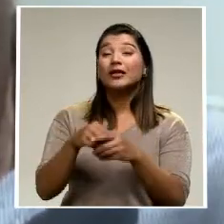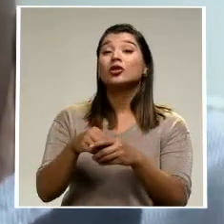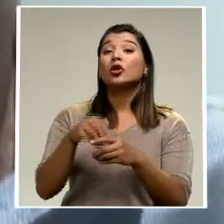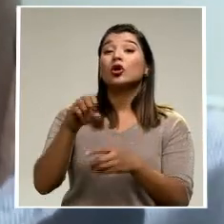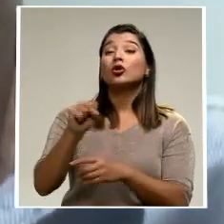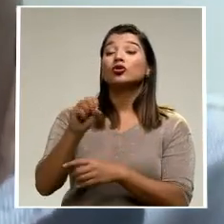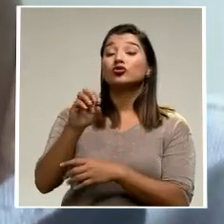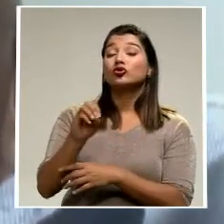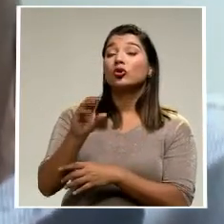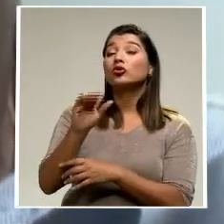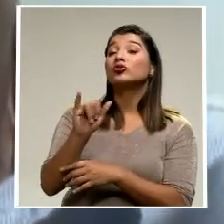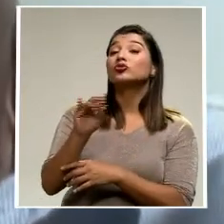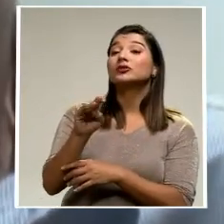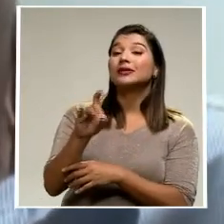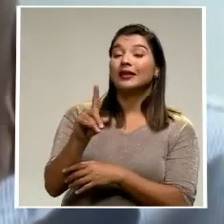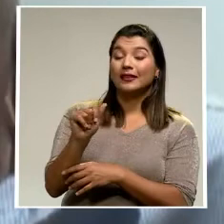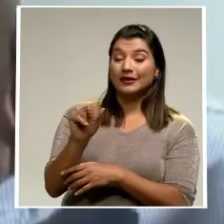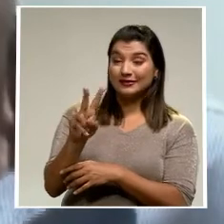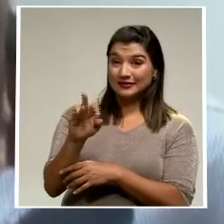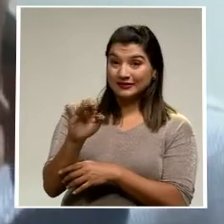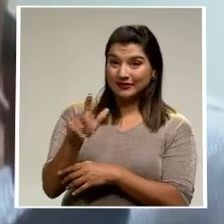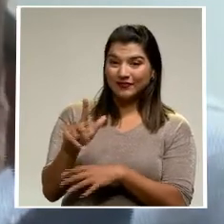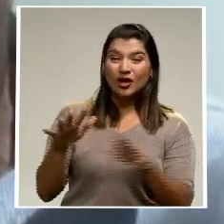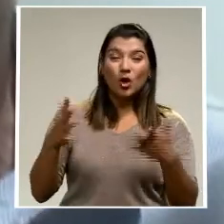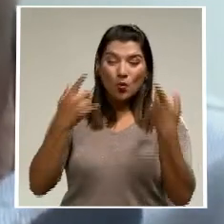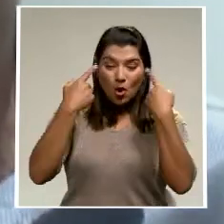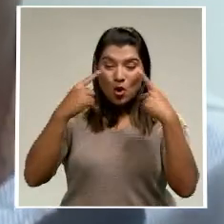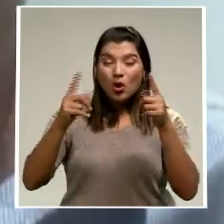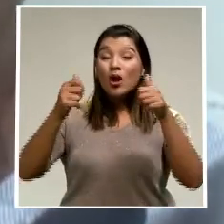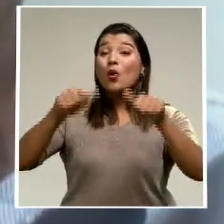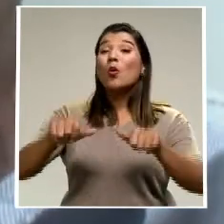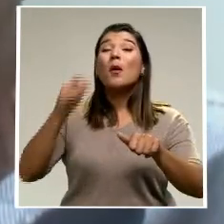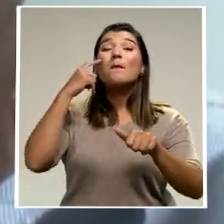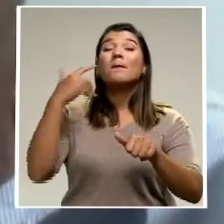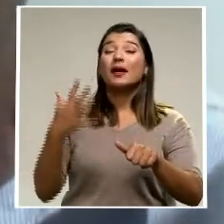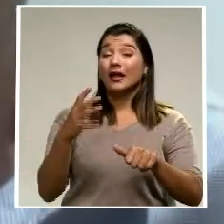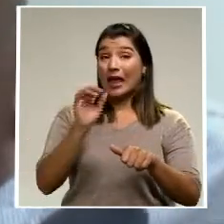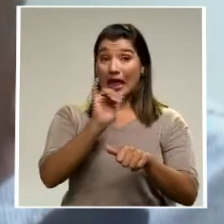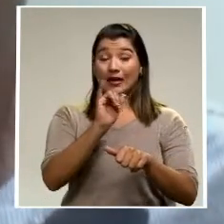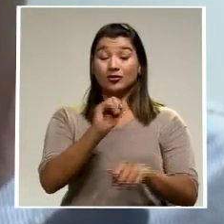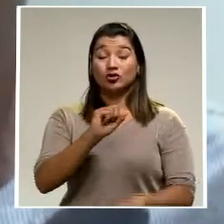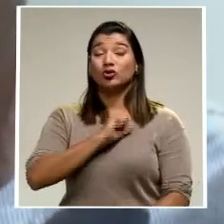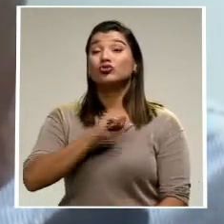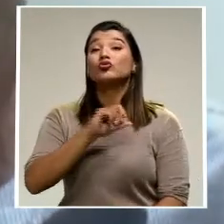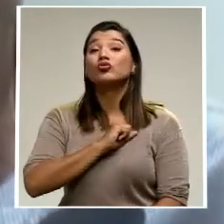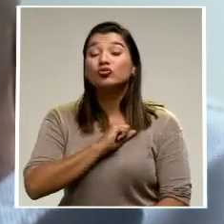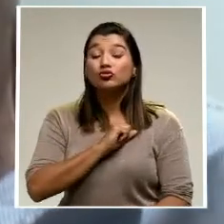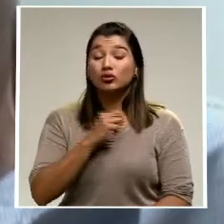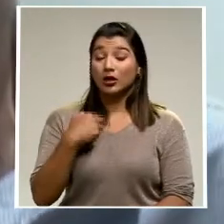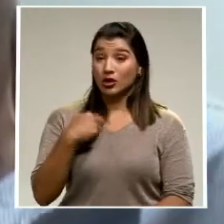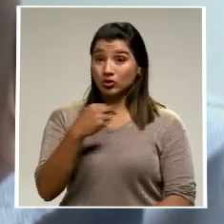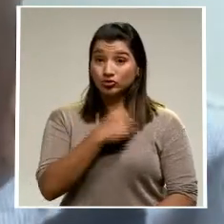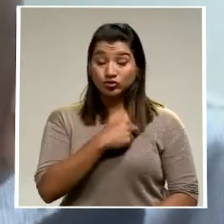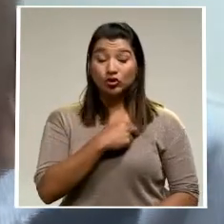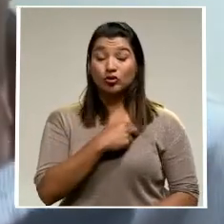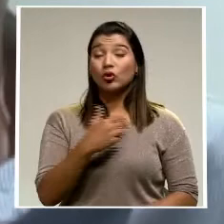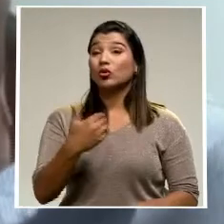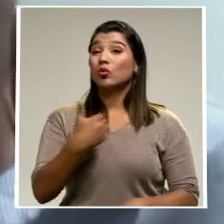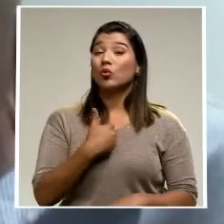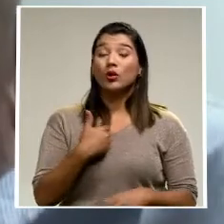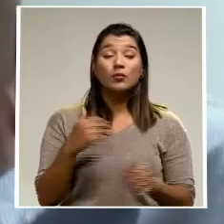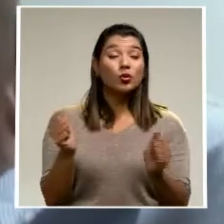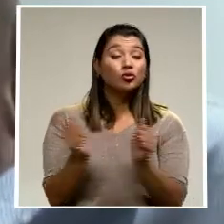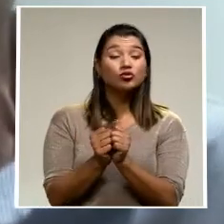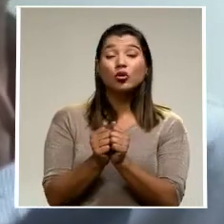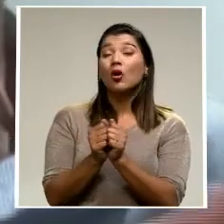lograran ponerse de acuerdo de alguna manera para que efectivamente estos sustos, ¿no?, que nos llevamos con dejar todo de un solo